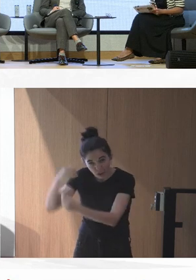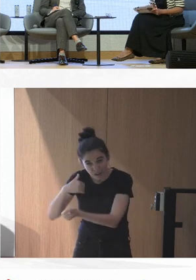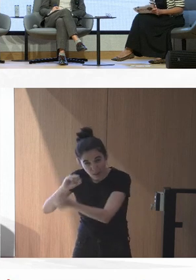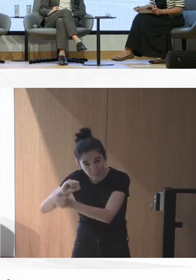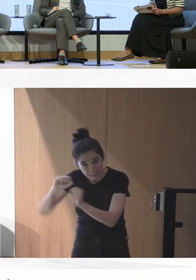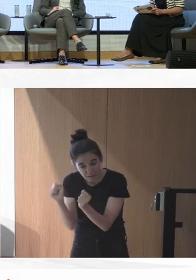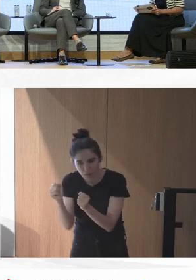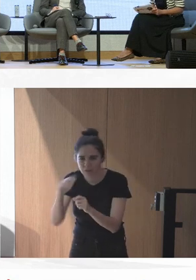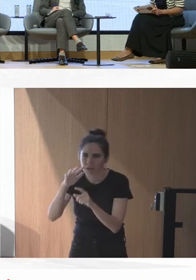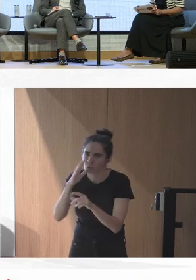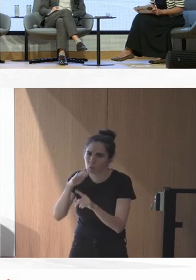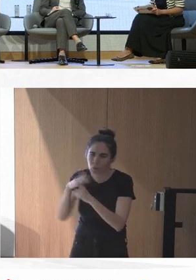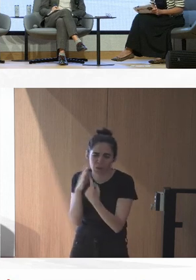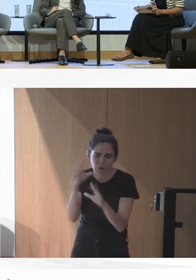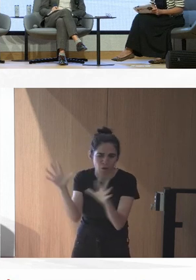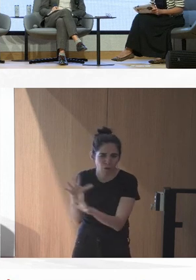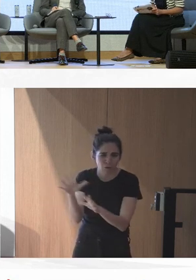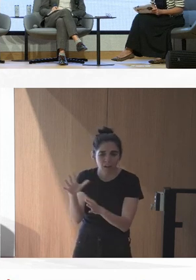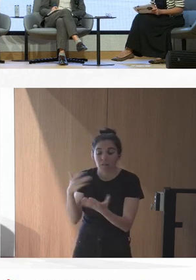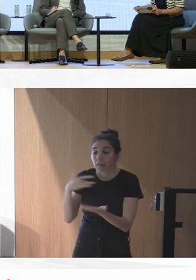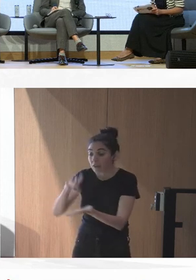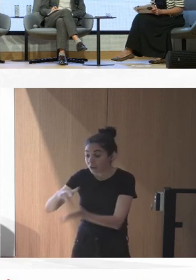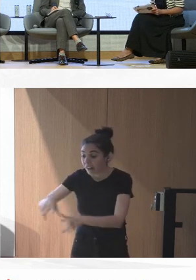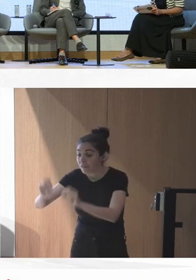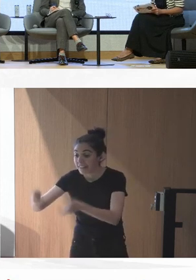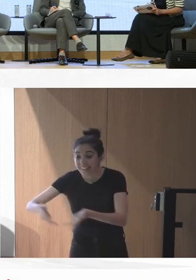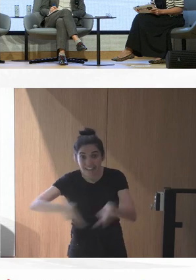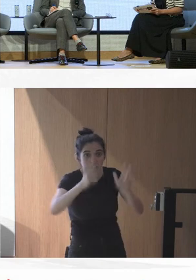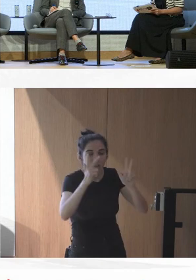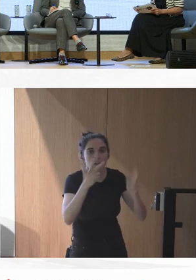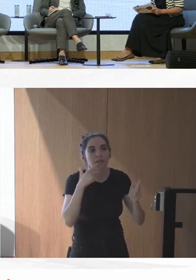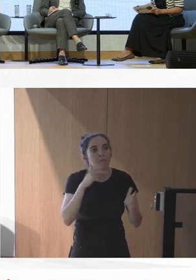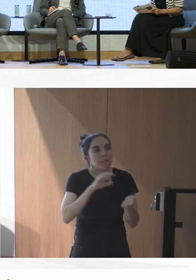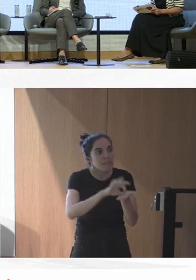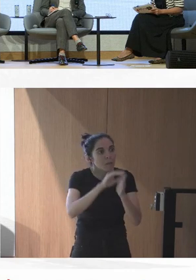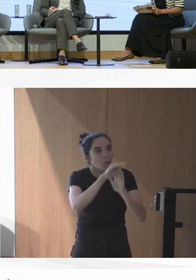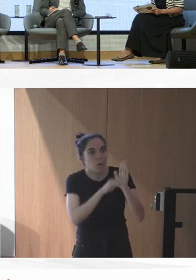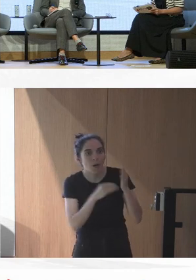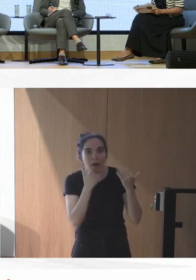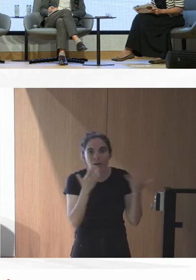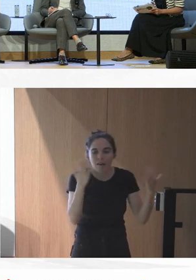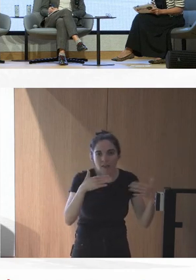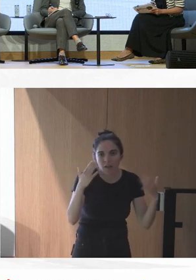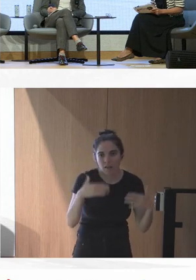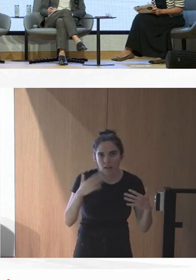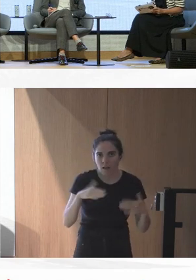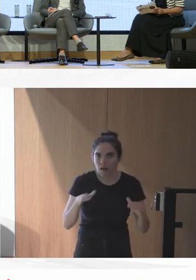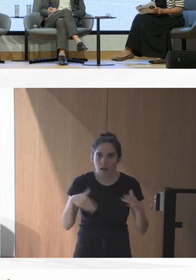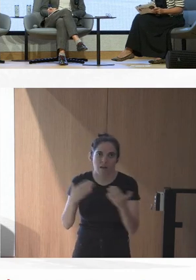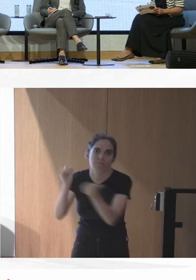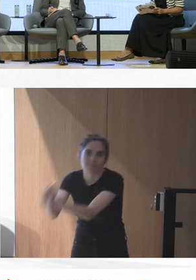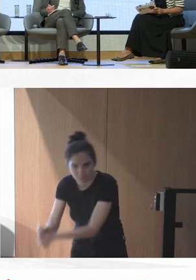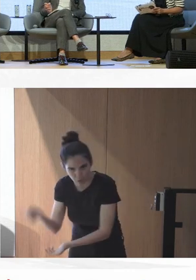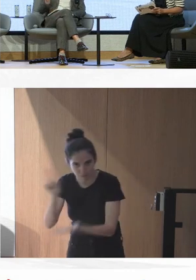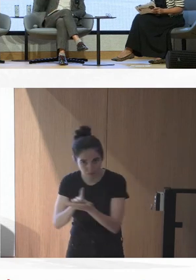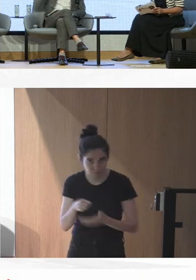que salen de prisión no tienen acceso a ningún servicio y programa y acaban regresando al sistema de justicia penal y penitenciario, ¿no? Entonces,